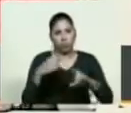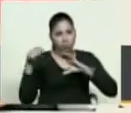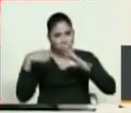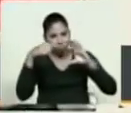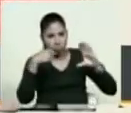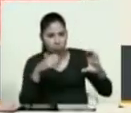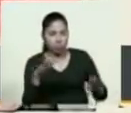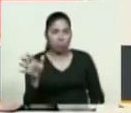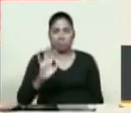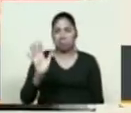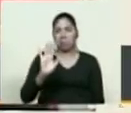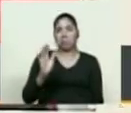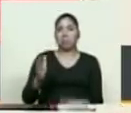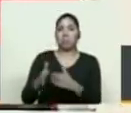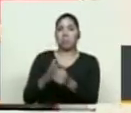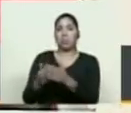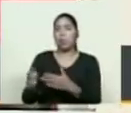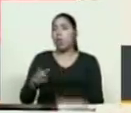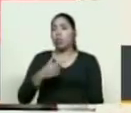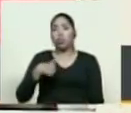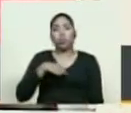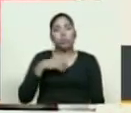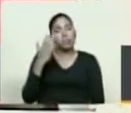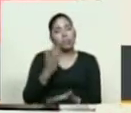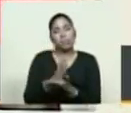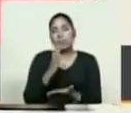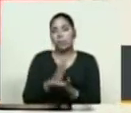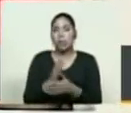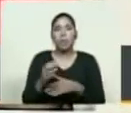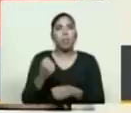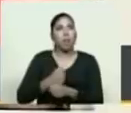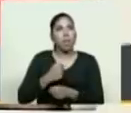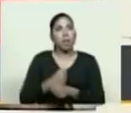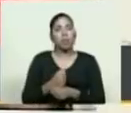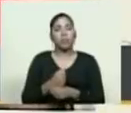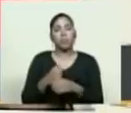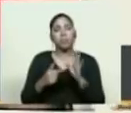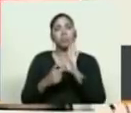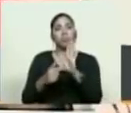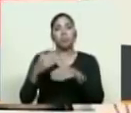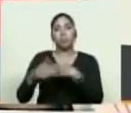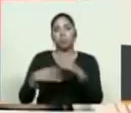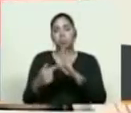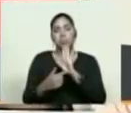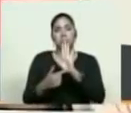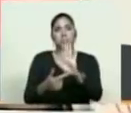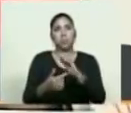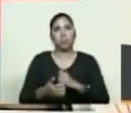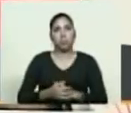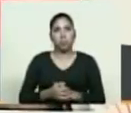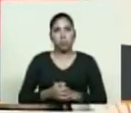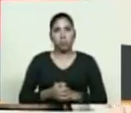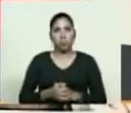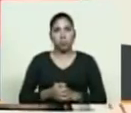andan en otra cosa, pero nosotros seguimos trabajando por debajo, como siempre lo hemos venido haciendo, y lo hemos venido haciendo de manera